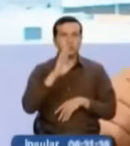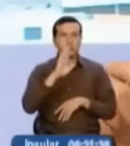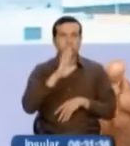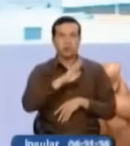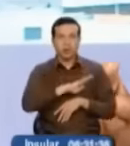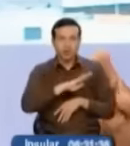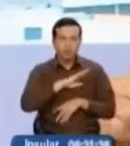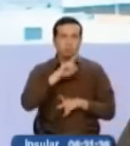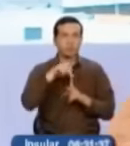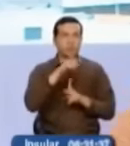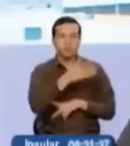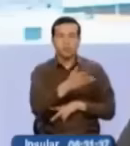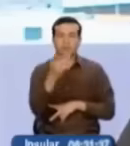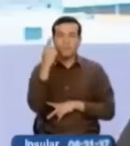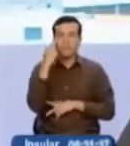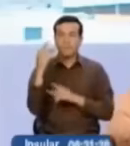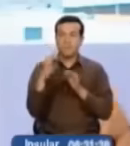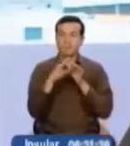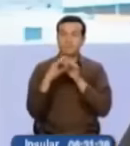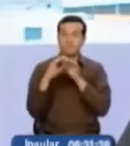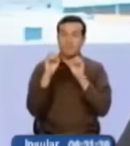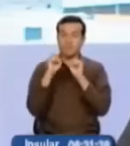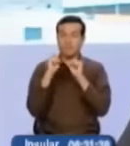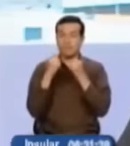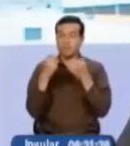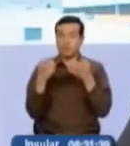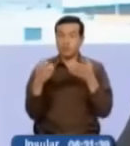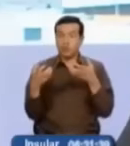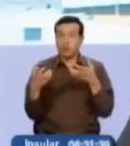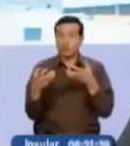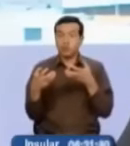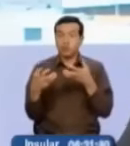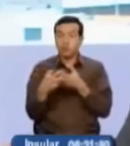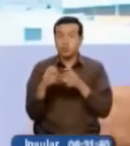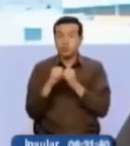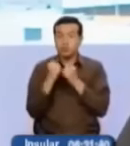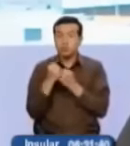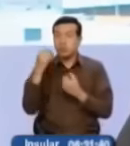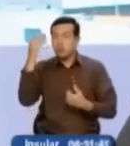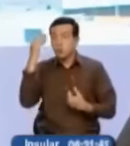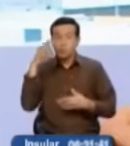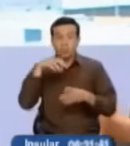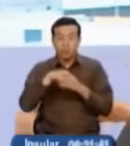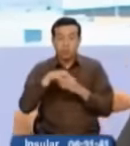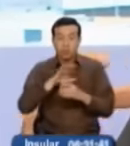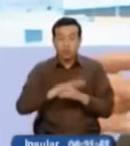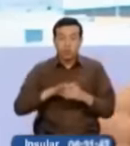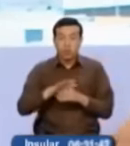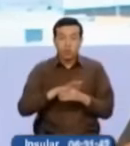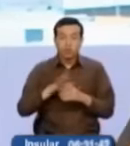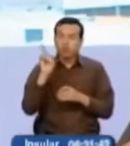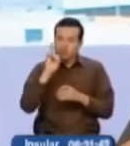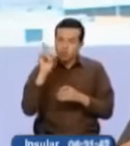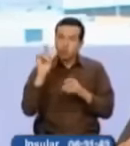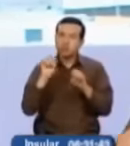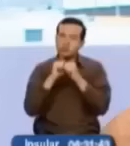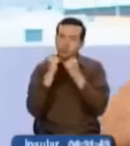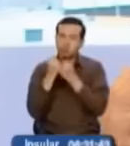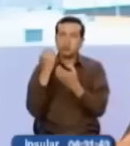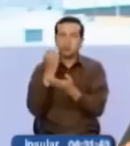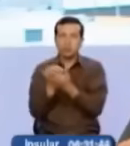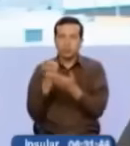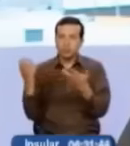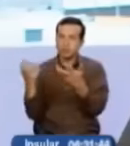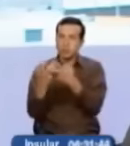descentralizados cuando ven que las relaciones socioeconómicas no son solo de la división política geográfica, sino son de los tejidos socioeconómicos